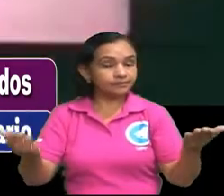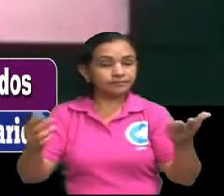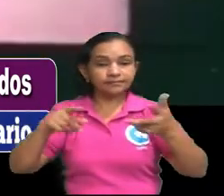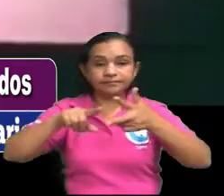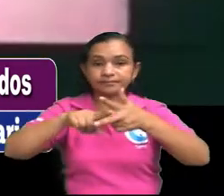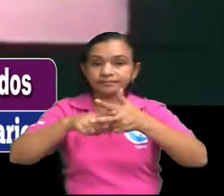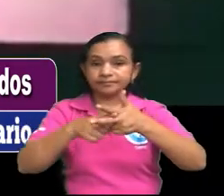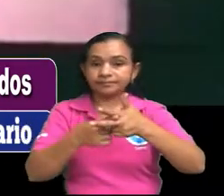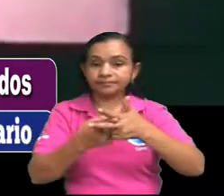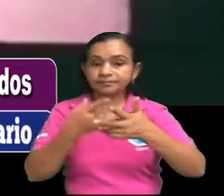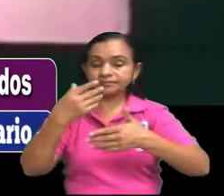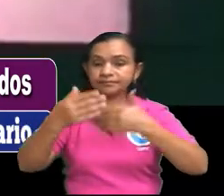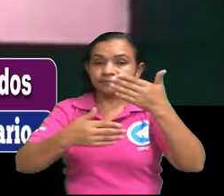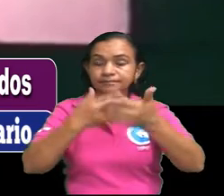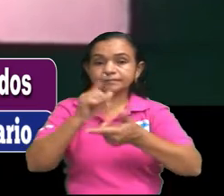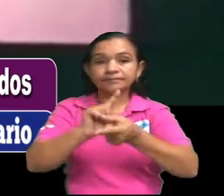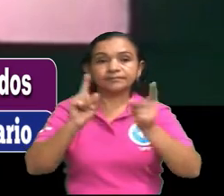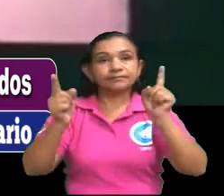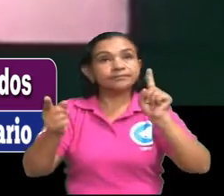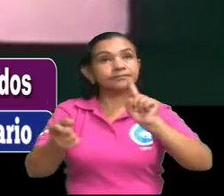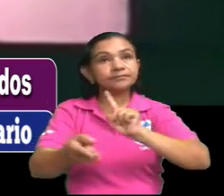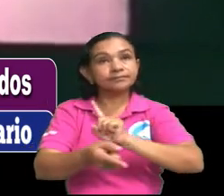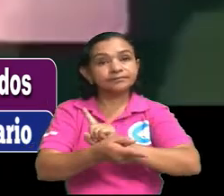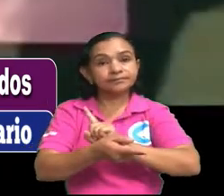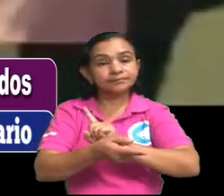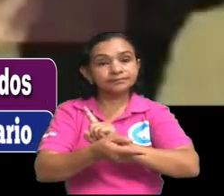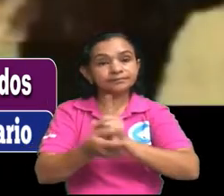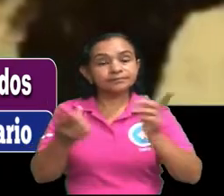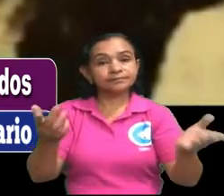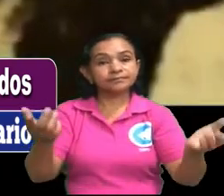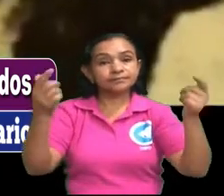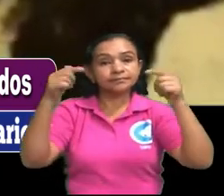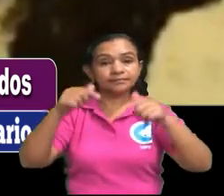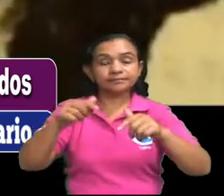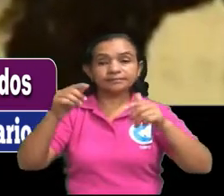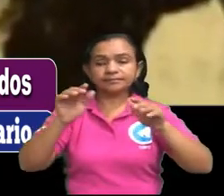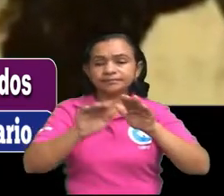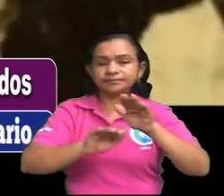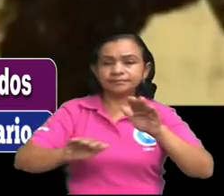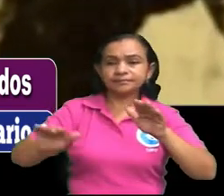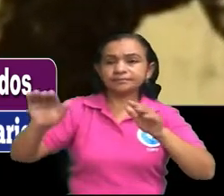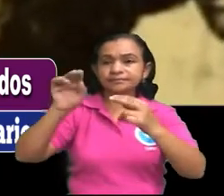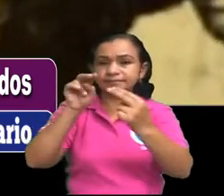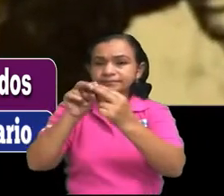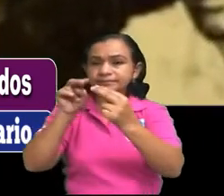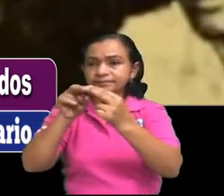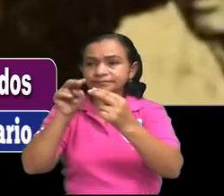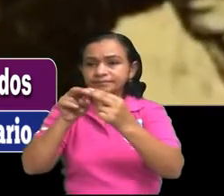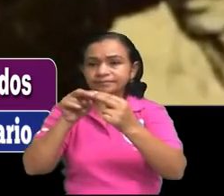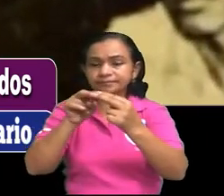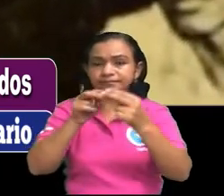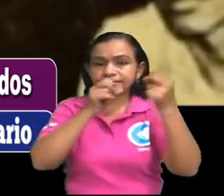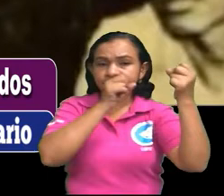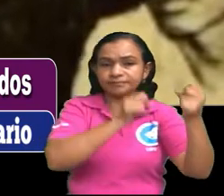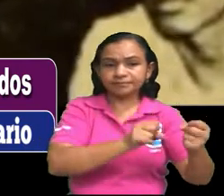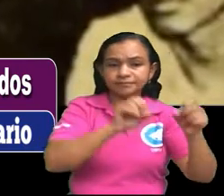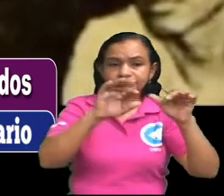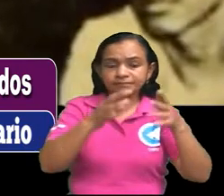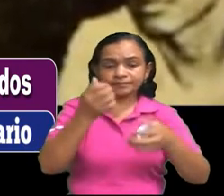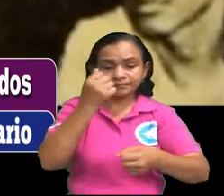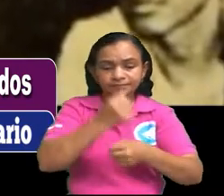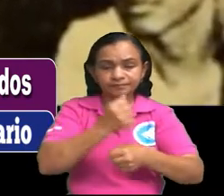Comienzan también los procesos de cambio. Ahora nosotros estamos más ligados, y lo digo nosotros, las y los